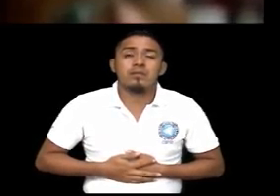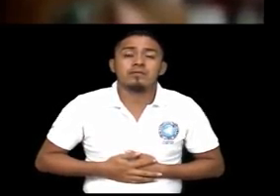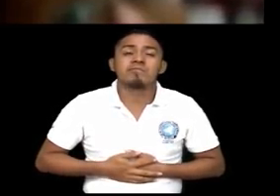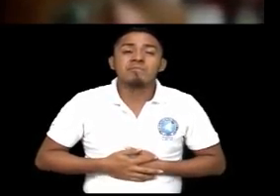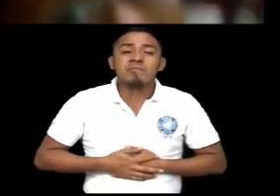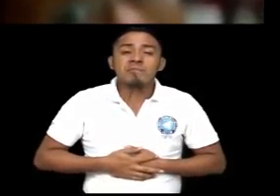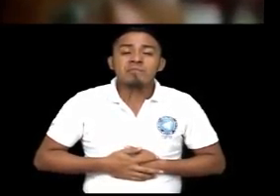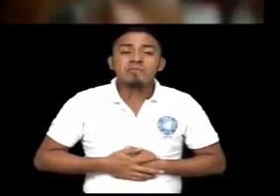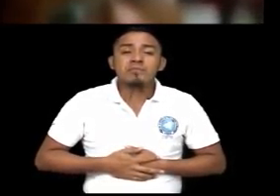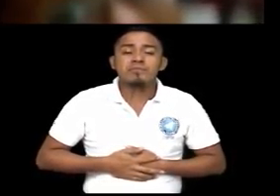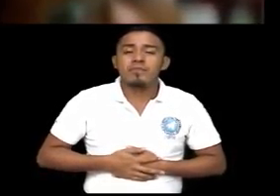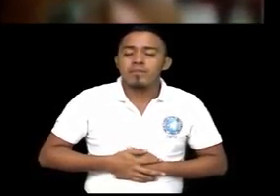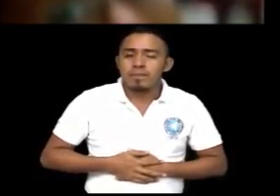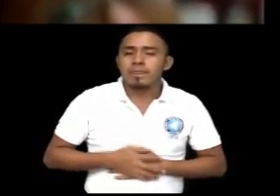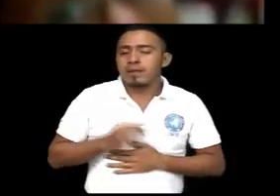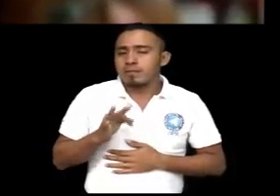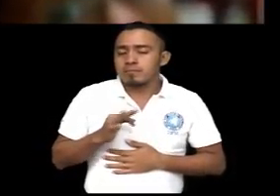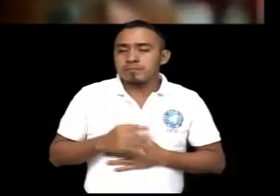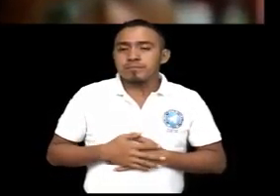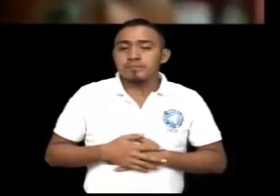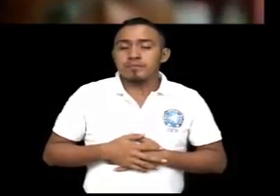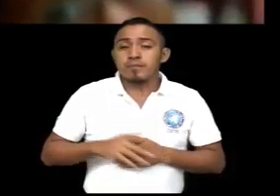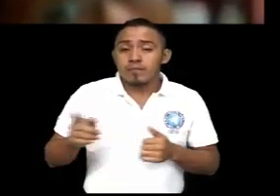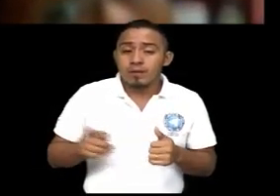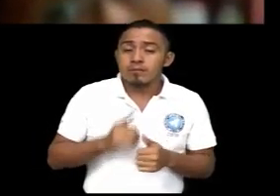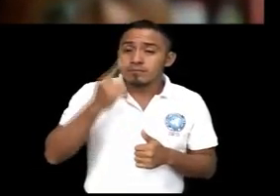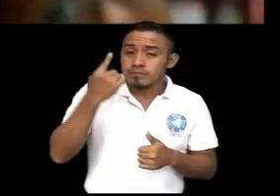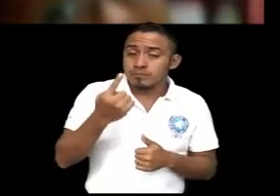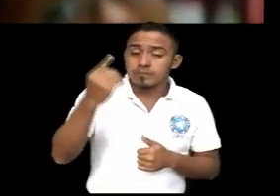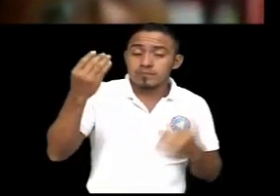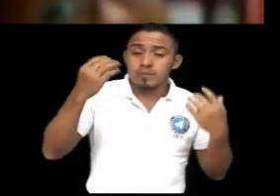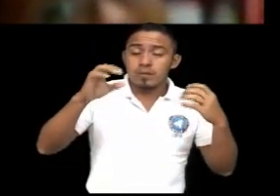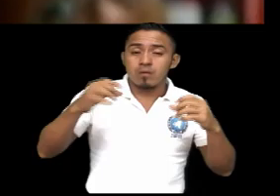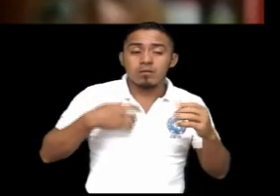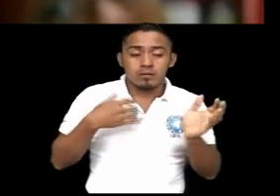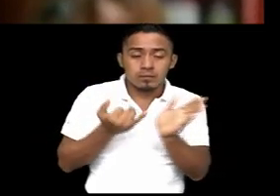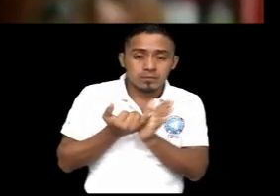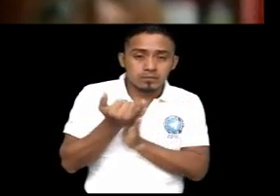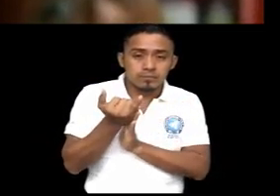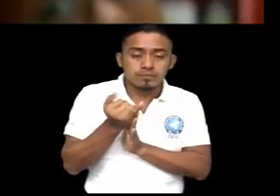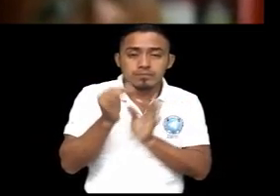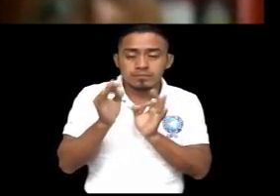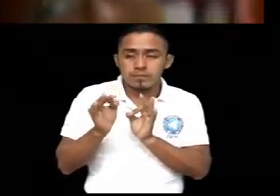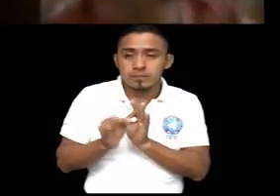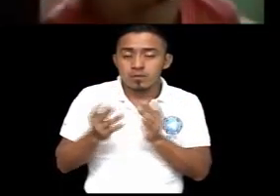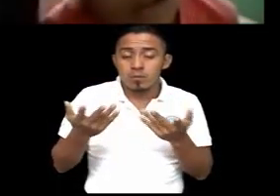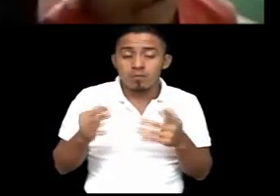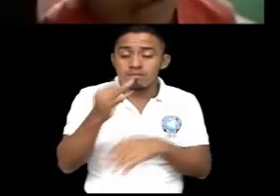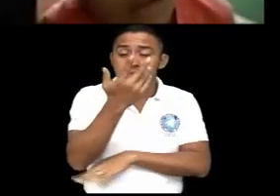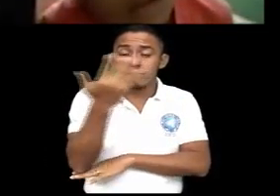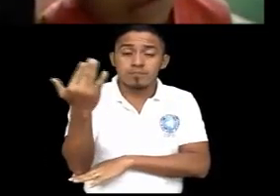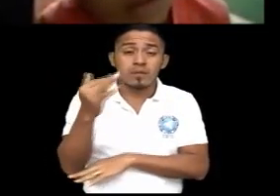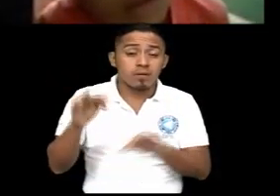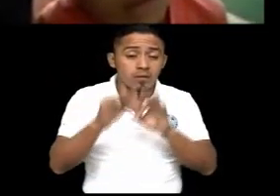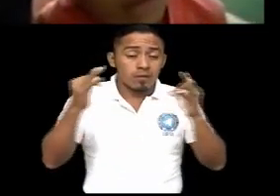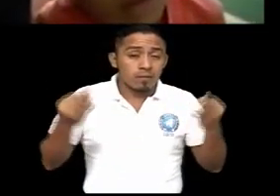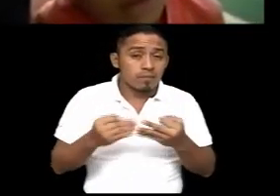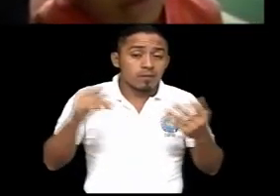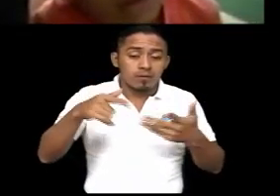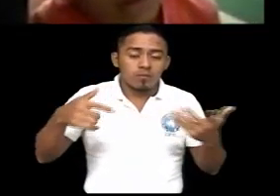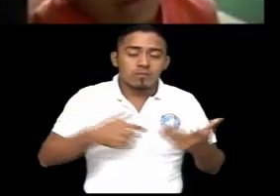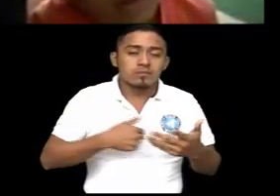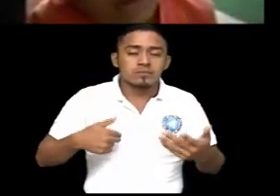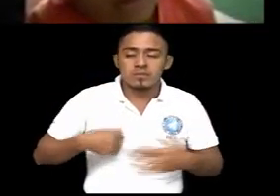De hecho, que nosotros, una de las cosas primeras que tenemos que hacer es investigar dentro de nuestros familiares. de que alguien, si